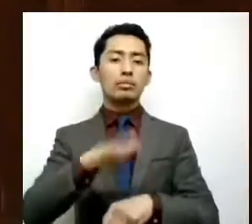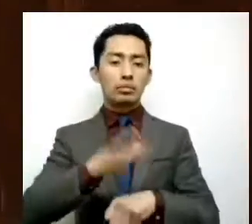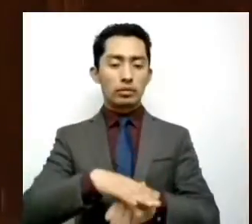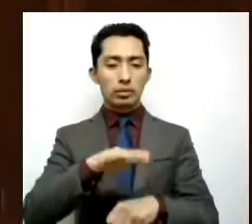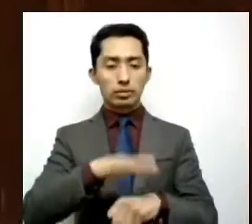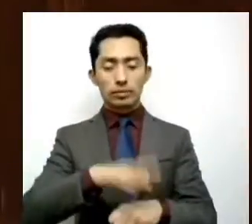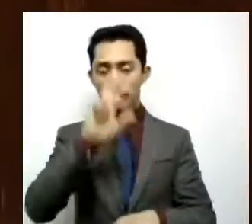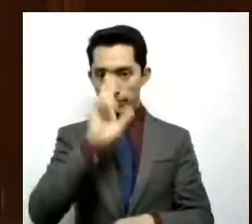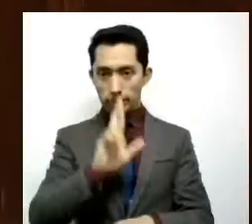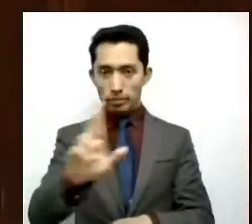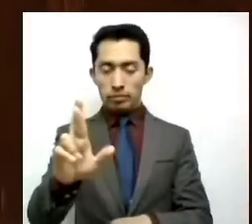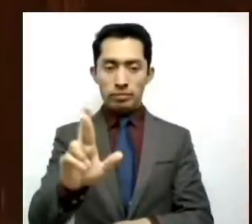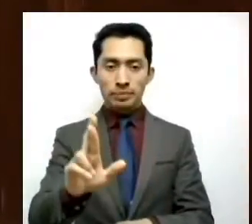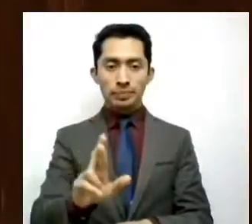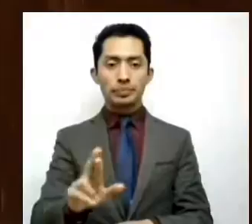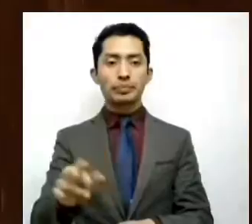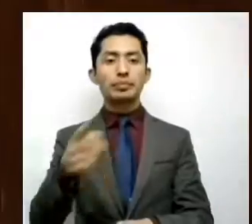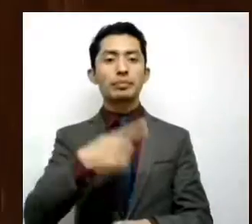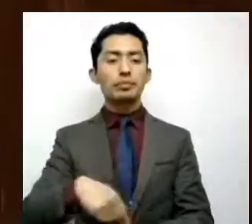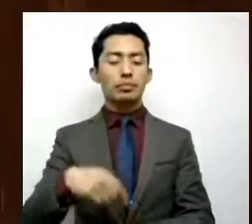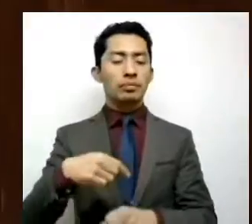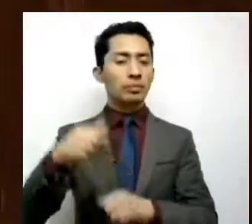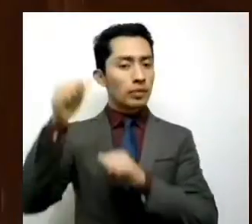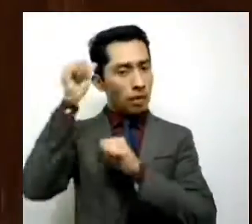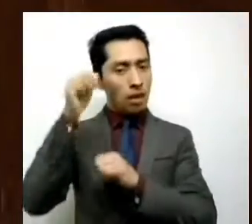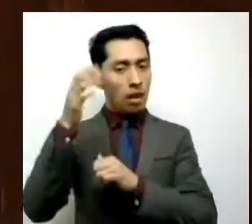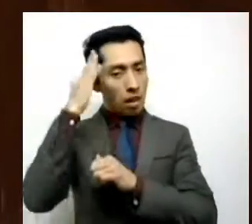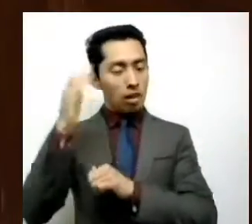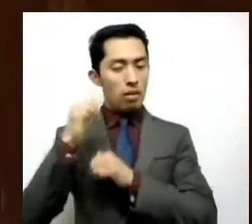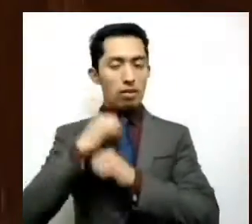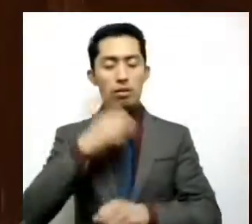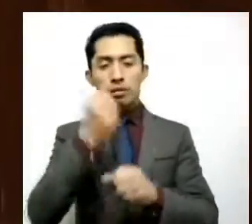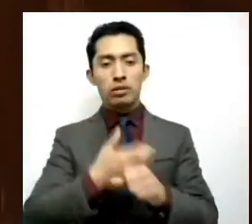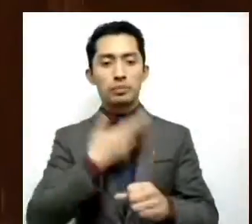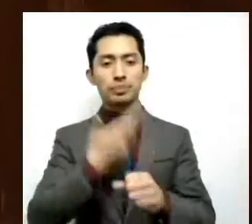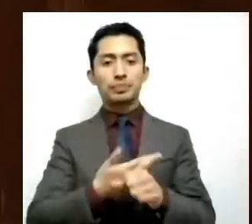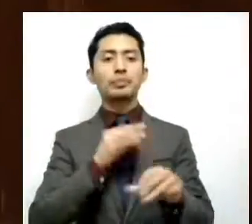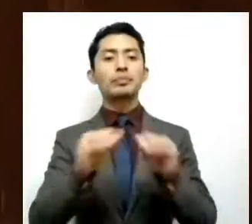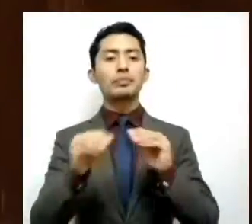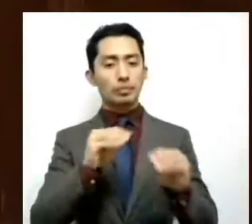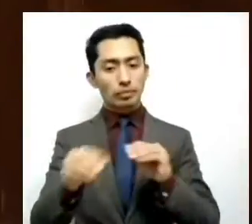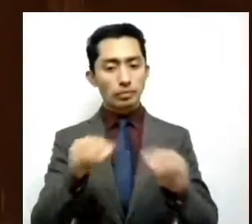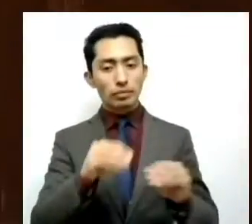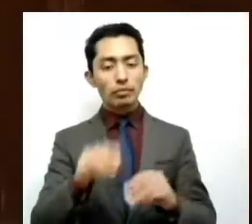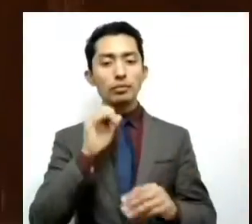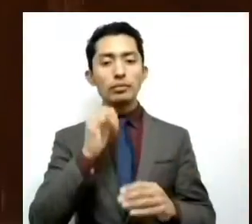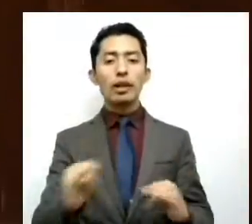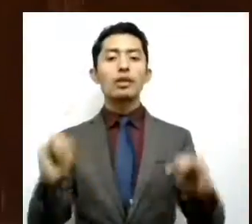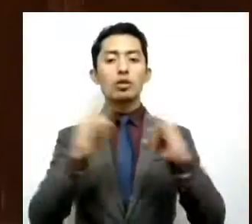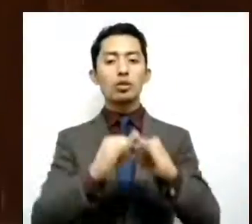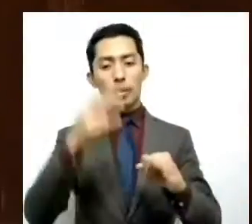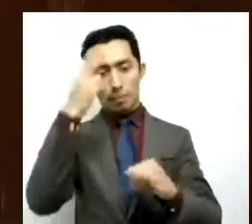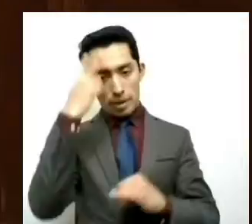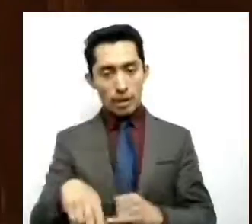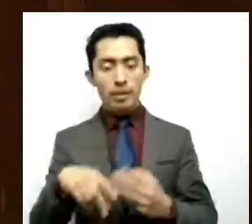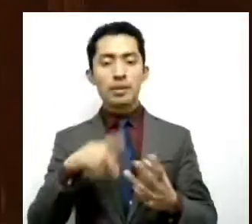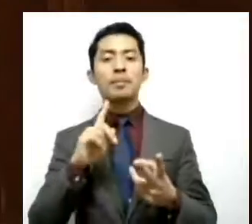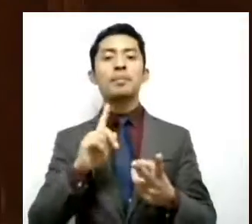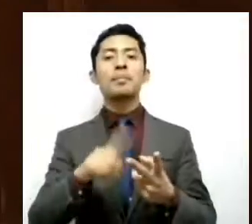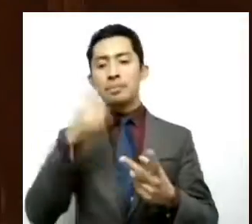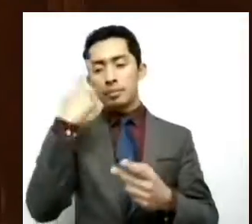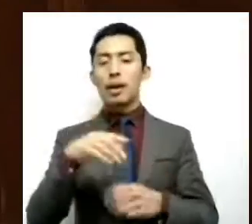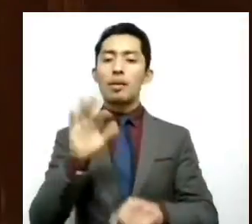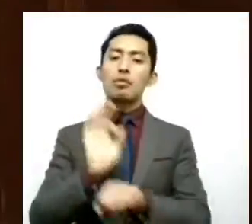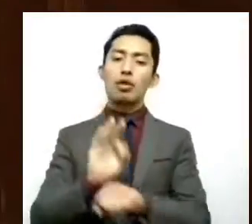respetuosamente a los titulares de la Secretaría de Movilidad del Instituto Mexiquense para la Protección